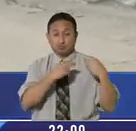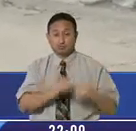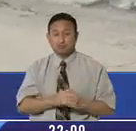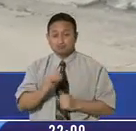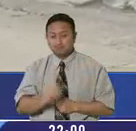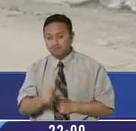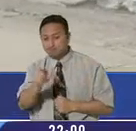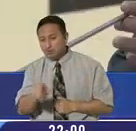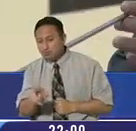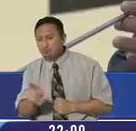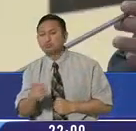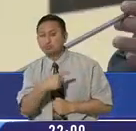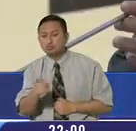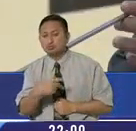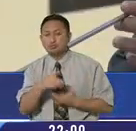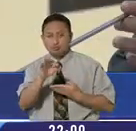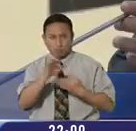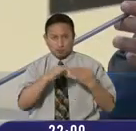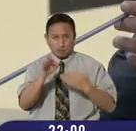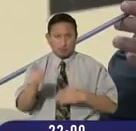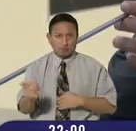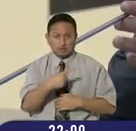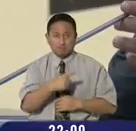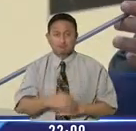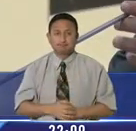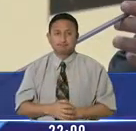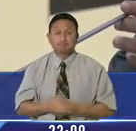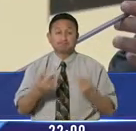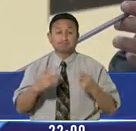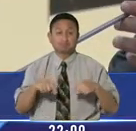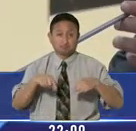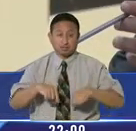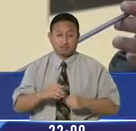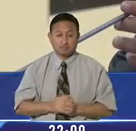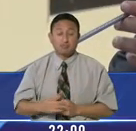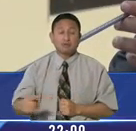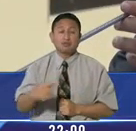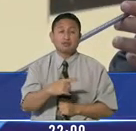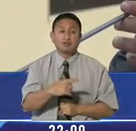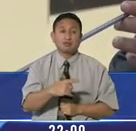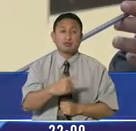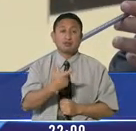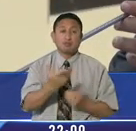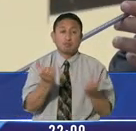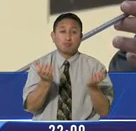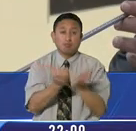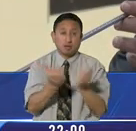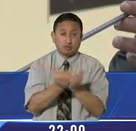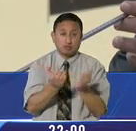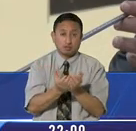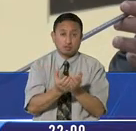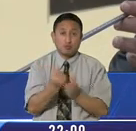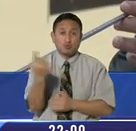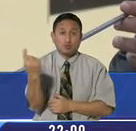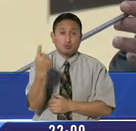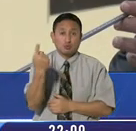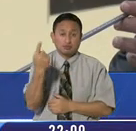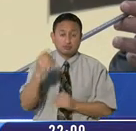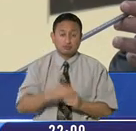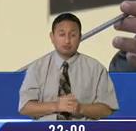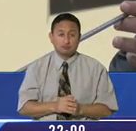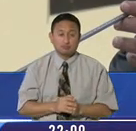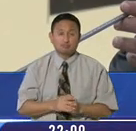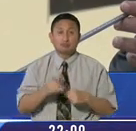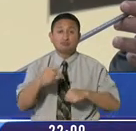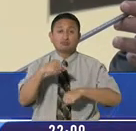el ingreso del personal. Igualmente se ha resuelto que para efectos de recolección de basura únicamente se harán